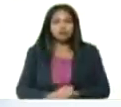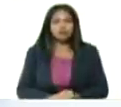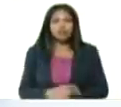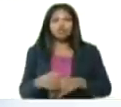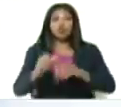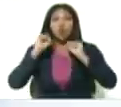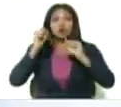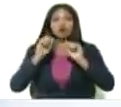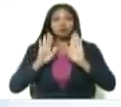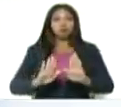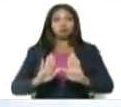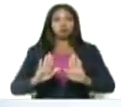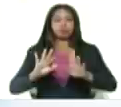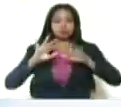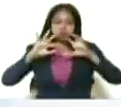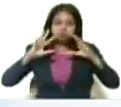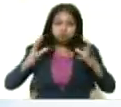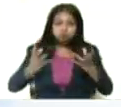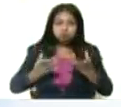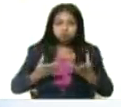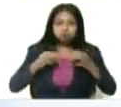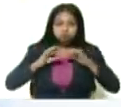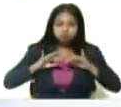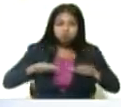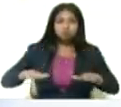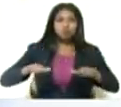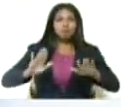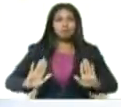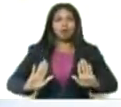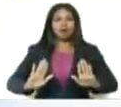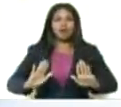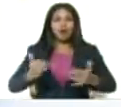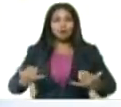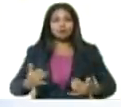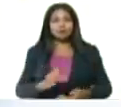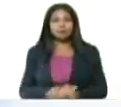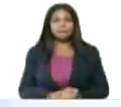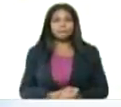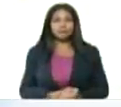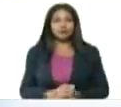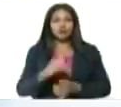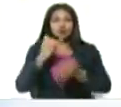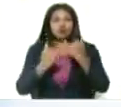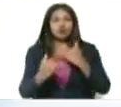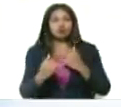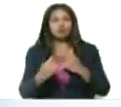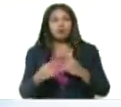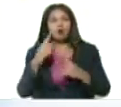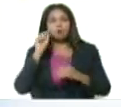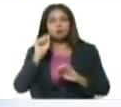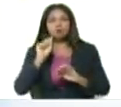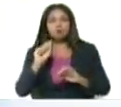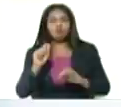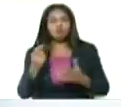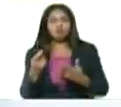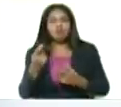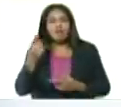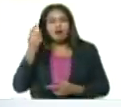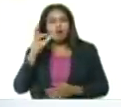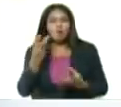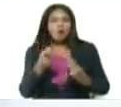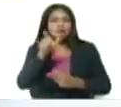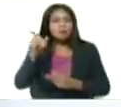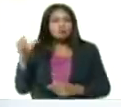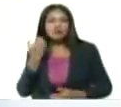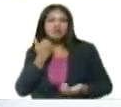la contención. Yo tengo los últimos datos aquí, me acaban de llegar, esta